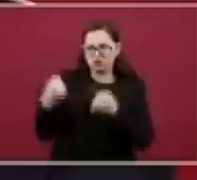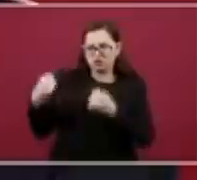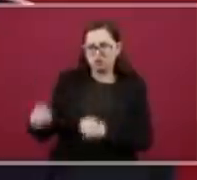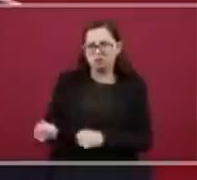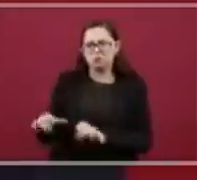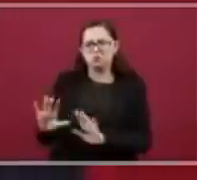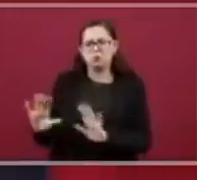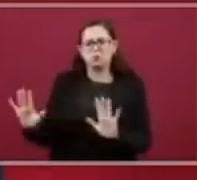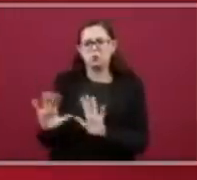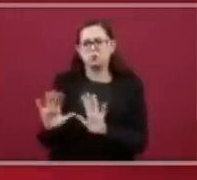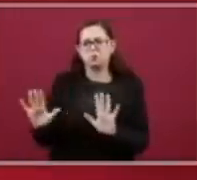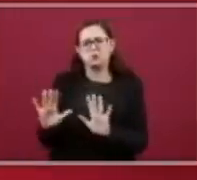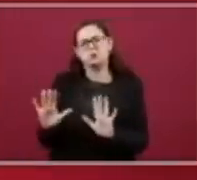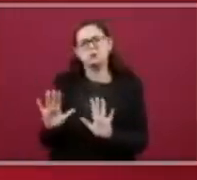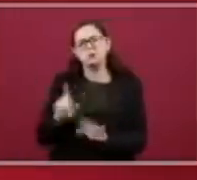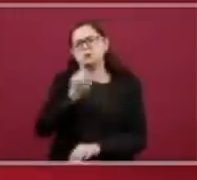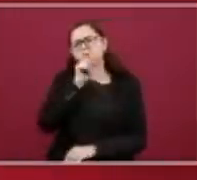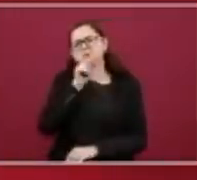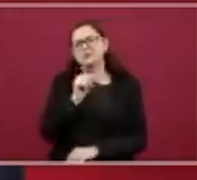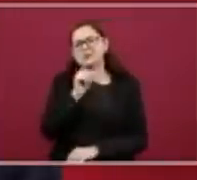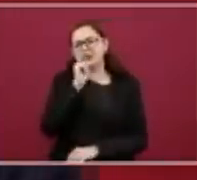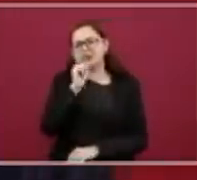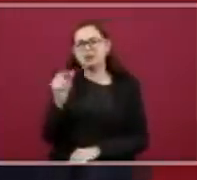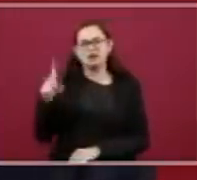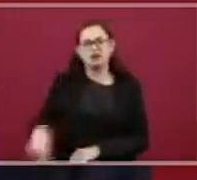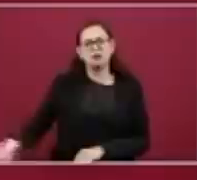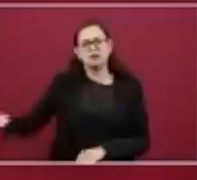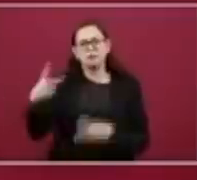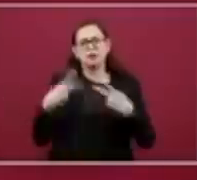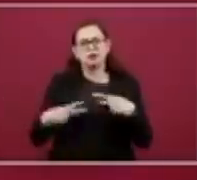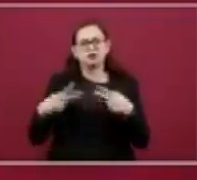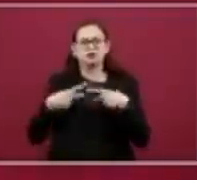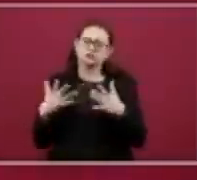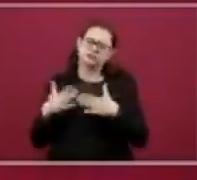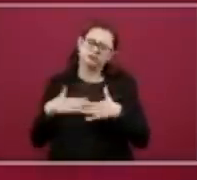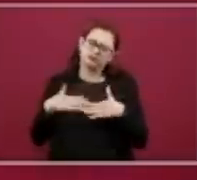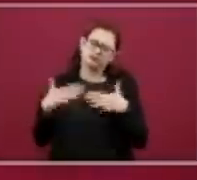tenerle confianza siempre a los ciudadanos.